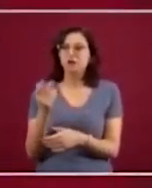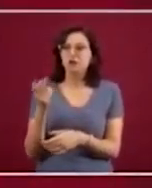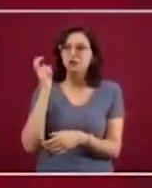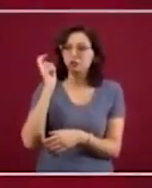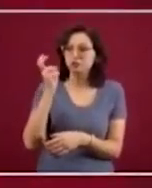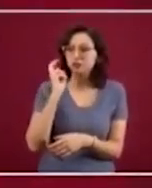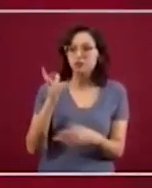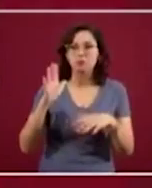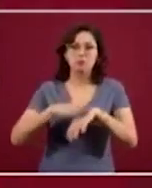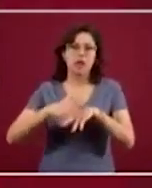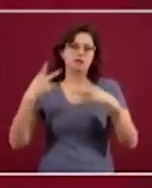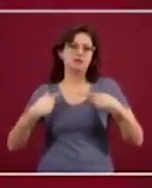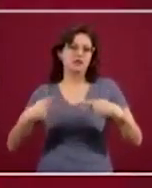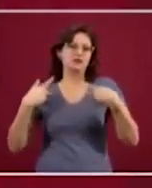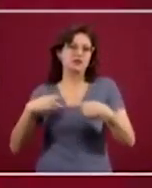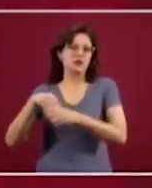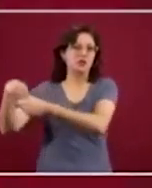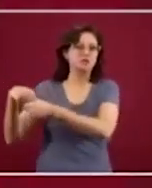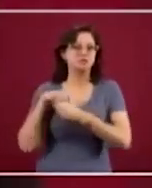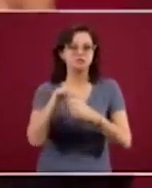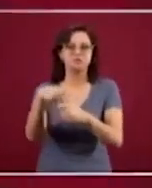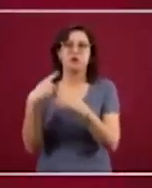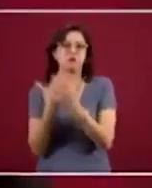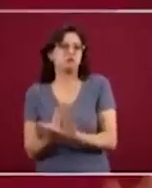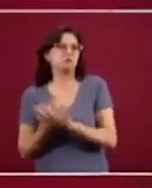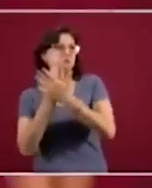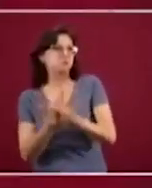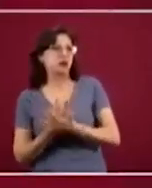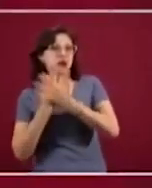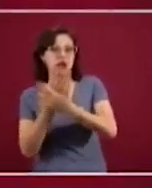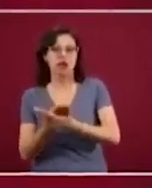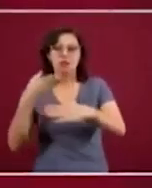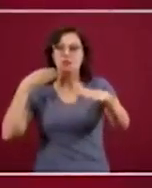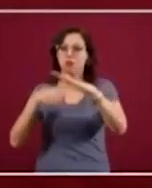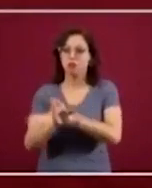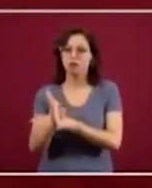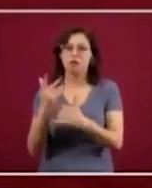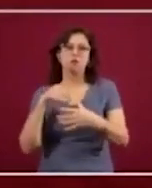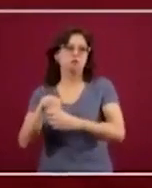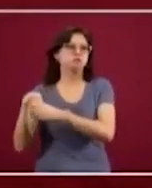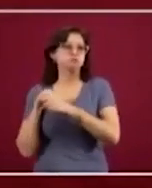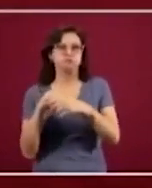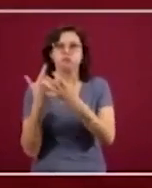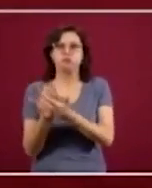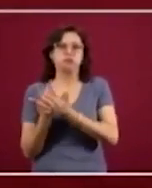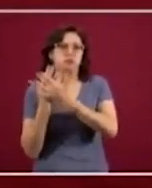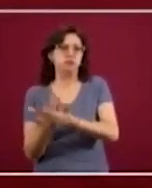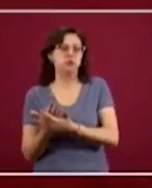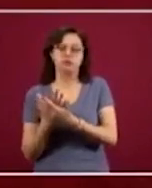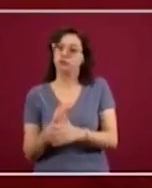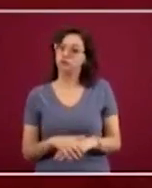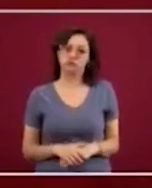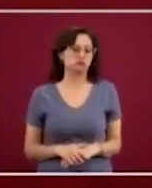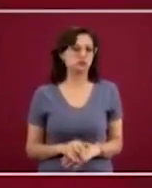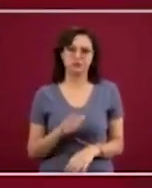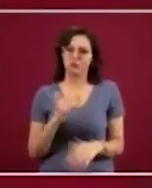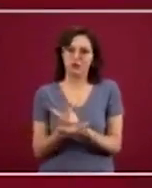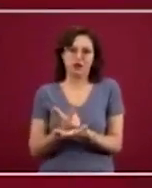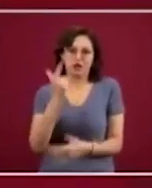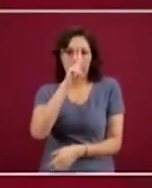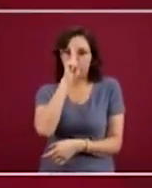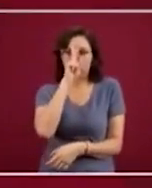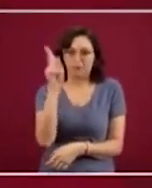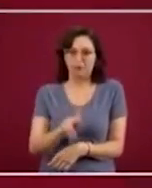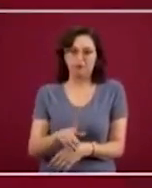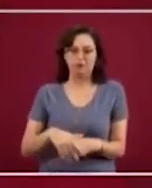atiborrada en el andén del metro que estaría aún más atiborrada de lo que suele estar entonces no no se considera que esto sea una